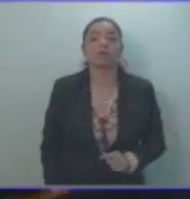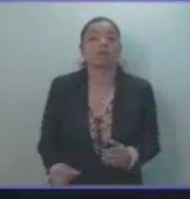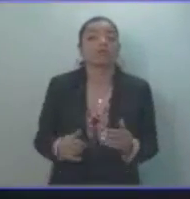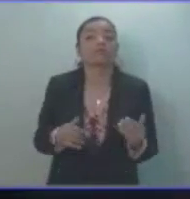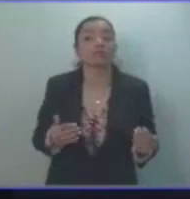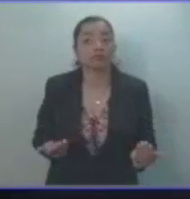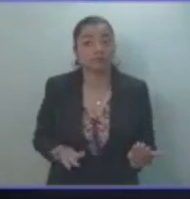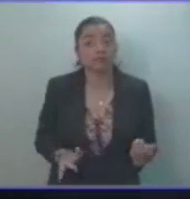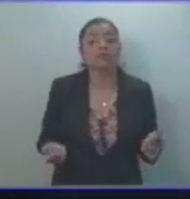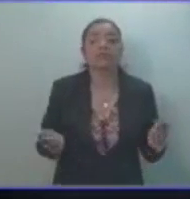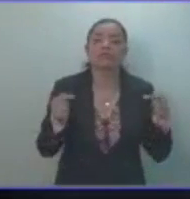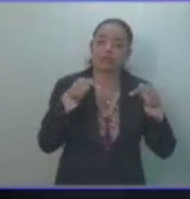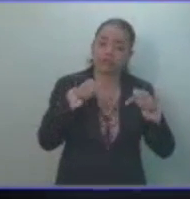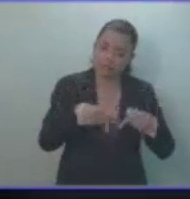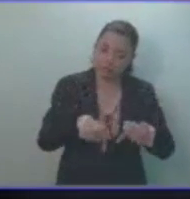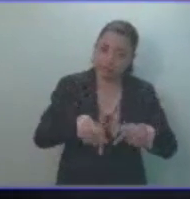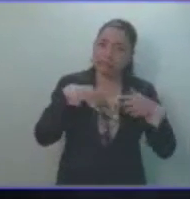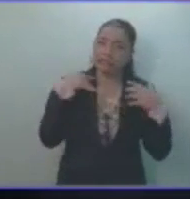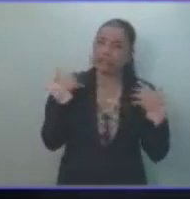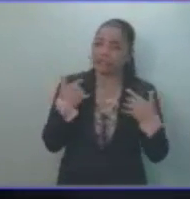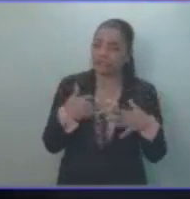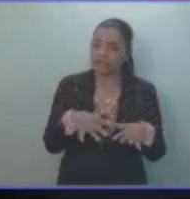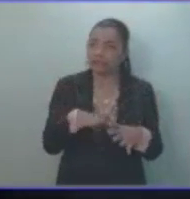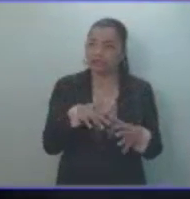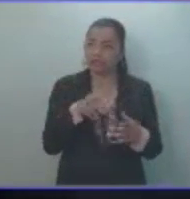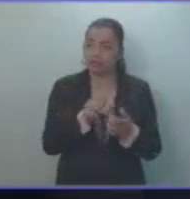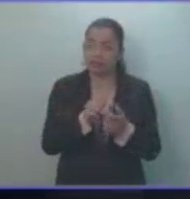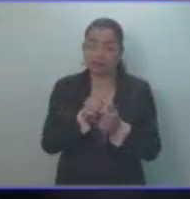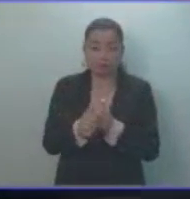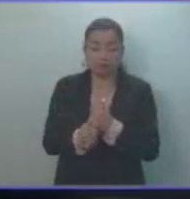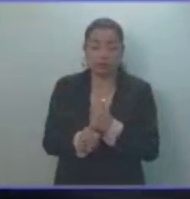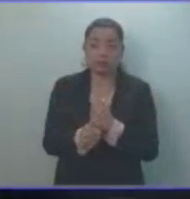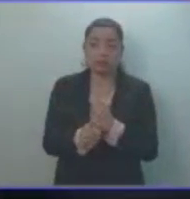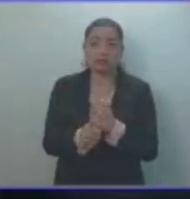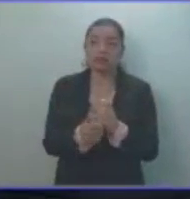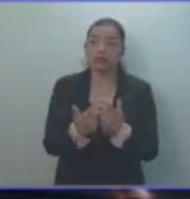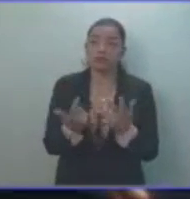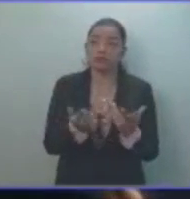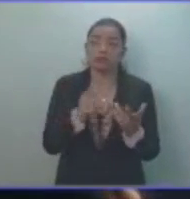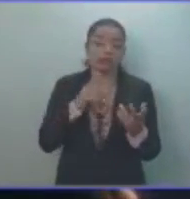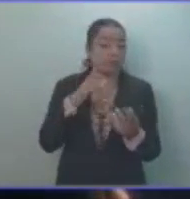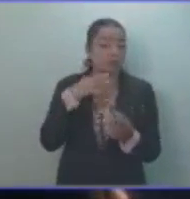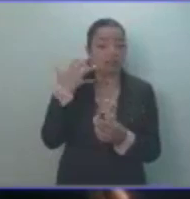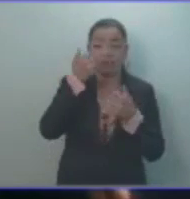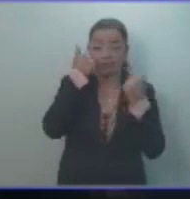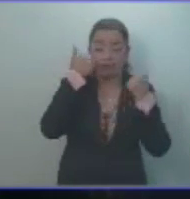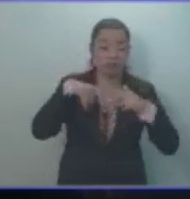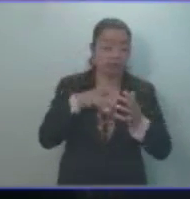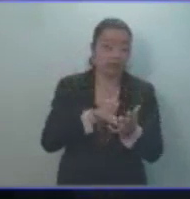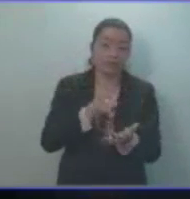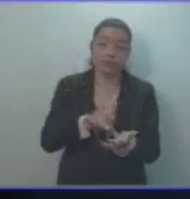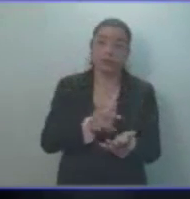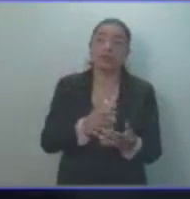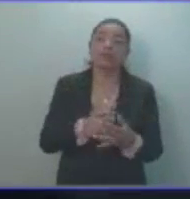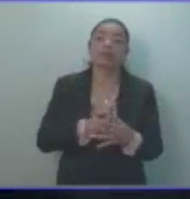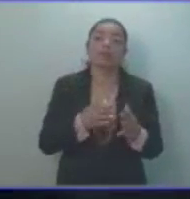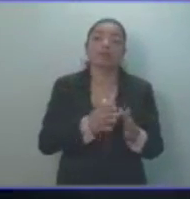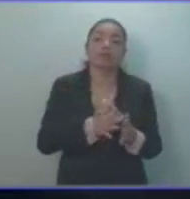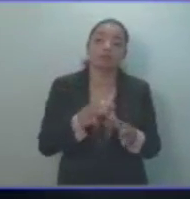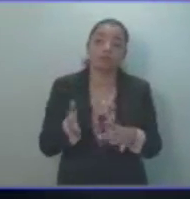Entonces, aquí había una gran ventana y no se ha logrado aprovechar. Entonces, yo creo